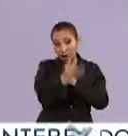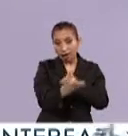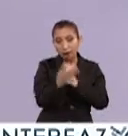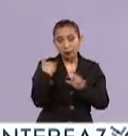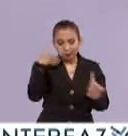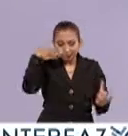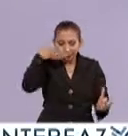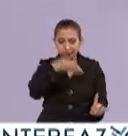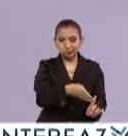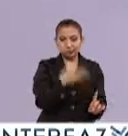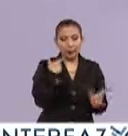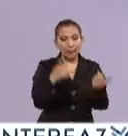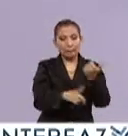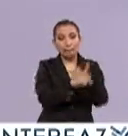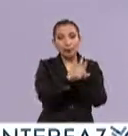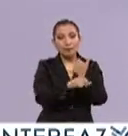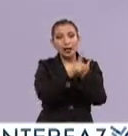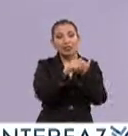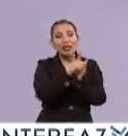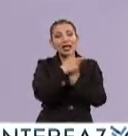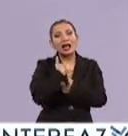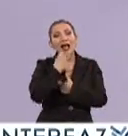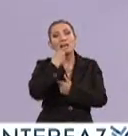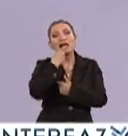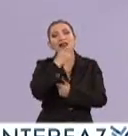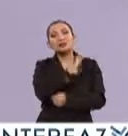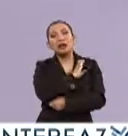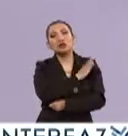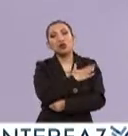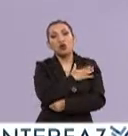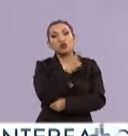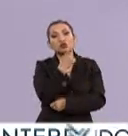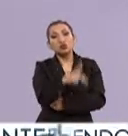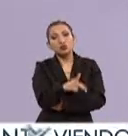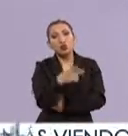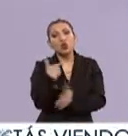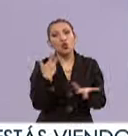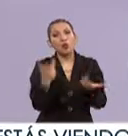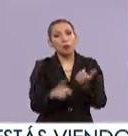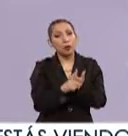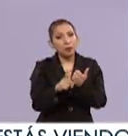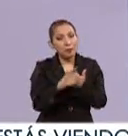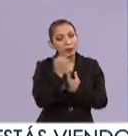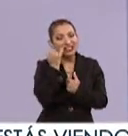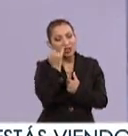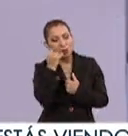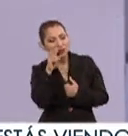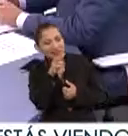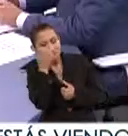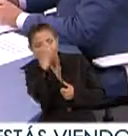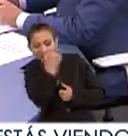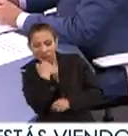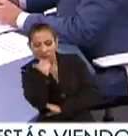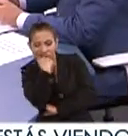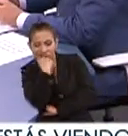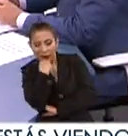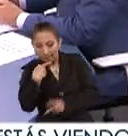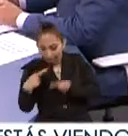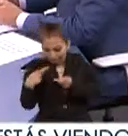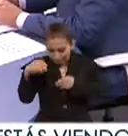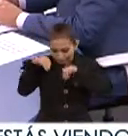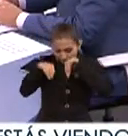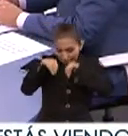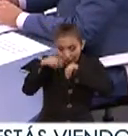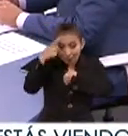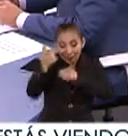nos enfocamos en la problemática del hispanohablante, sus manijas con el idioma, sus problemas con el idioma. Entonces hemos diseñado una forma